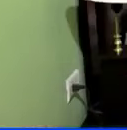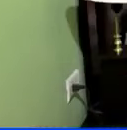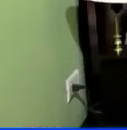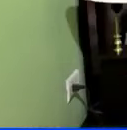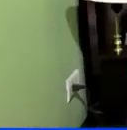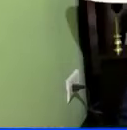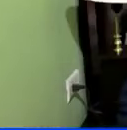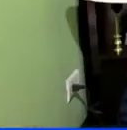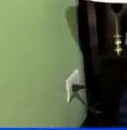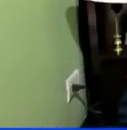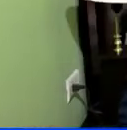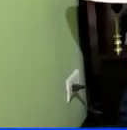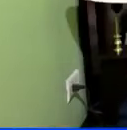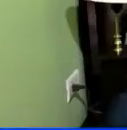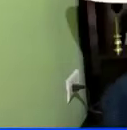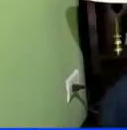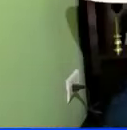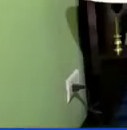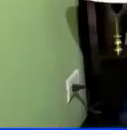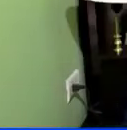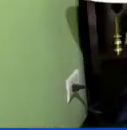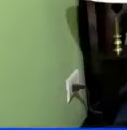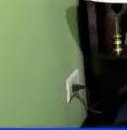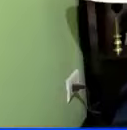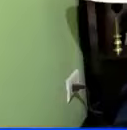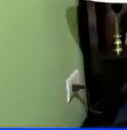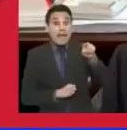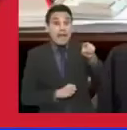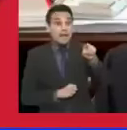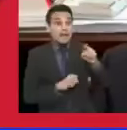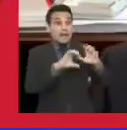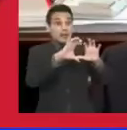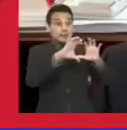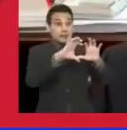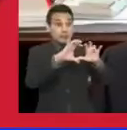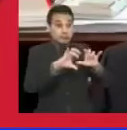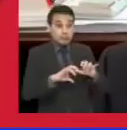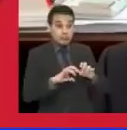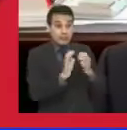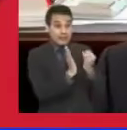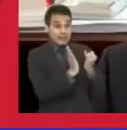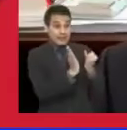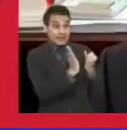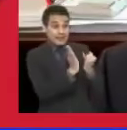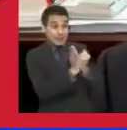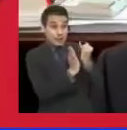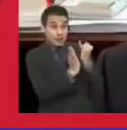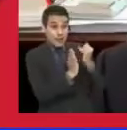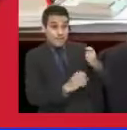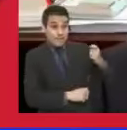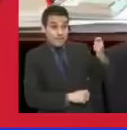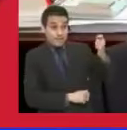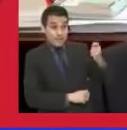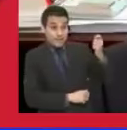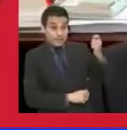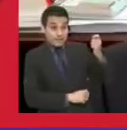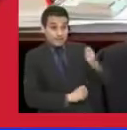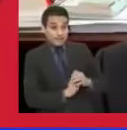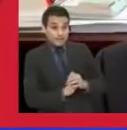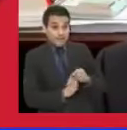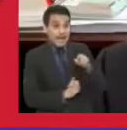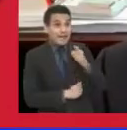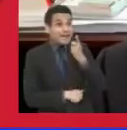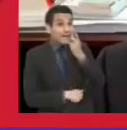lo confirma, que no andamos tan perdidos. Ve y escuche. Señalarlo, porque la sentencia establece con todas